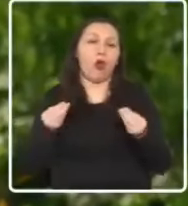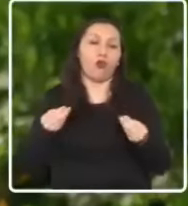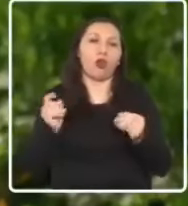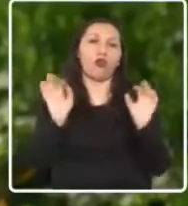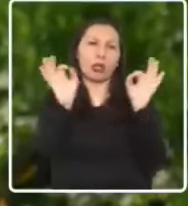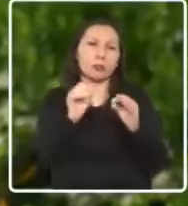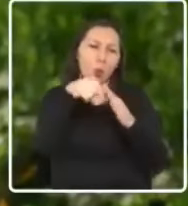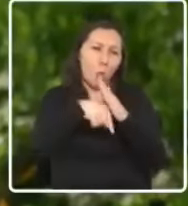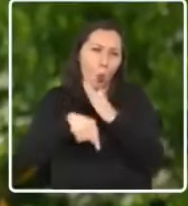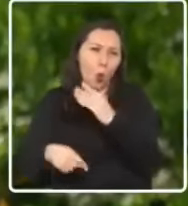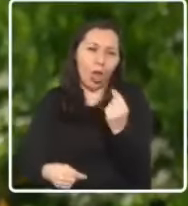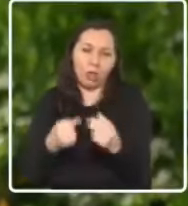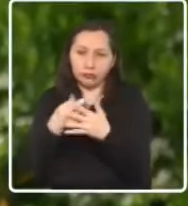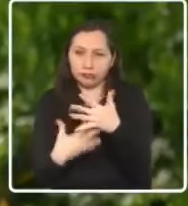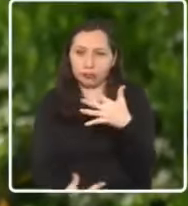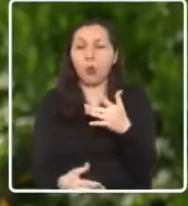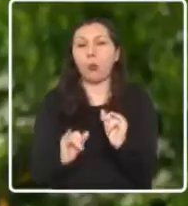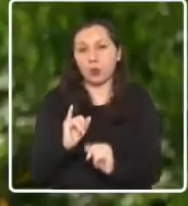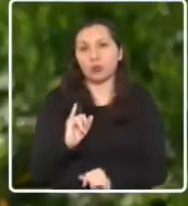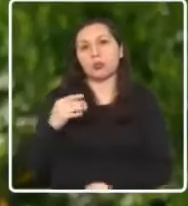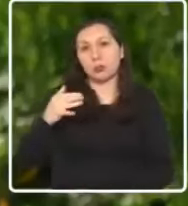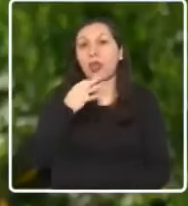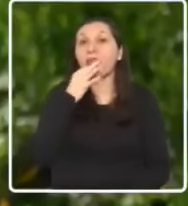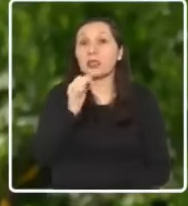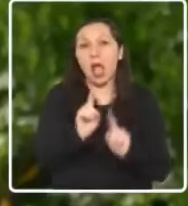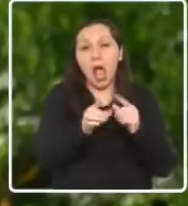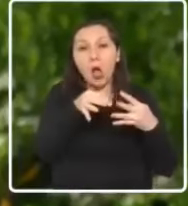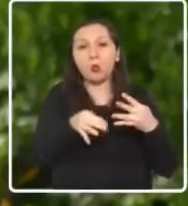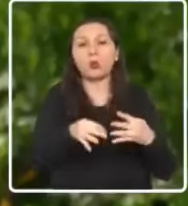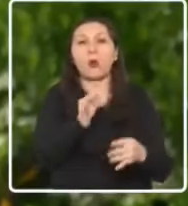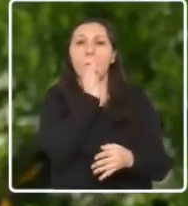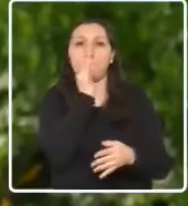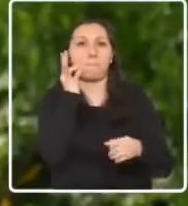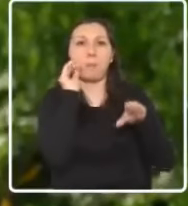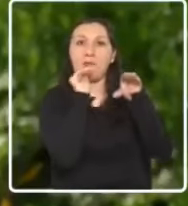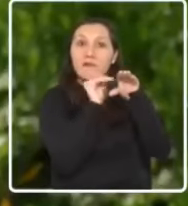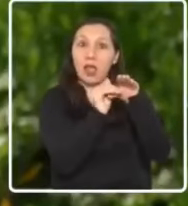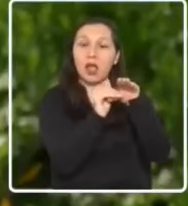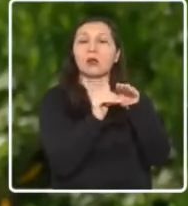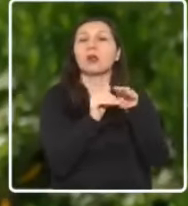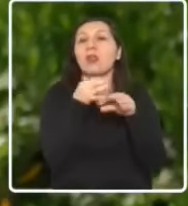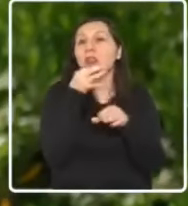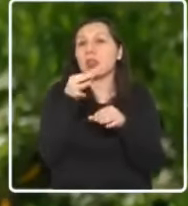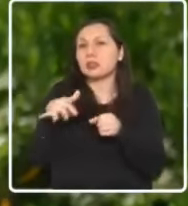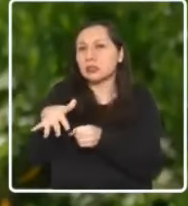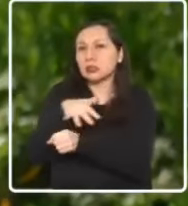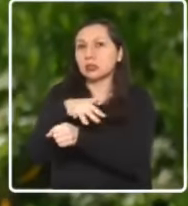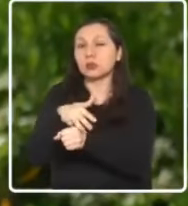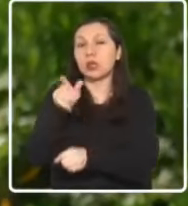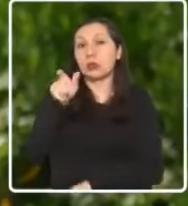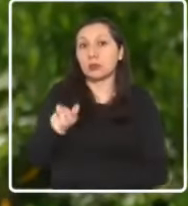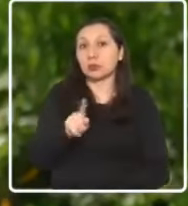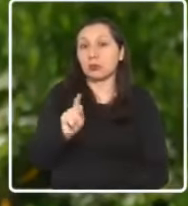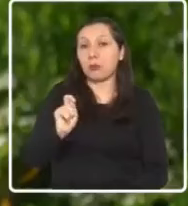entrar en el detalle de todos ellos, pero es importante mencionar el tema del secreto bancario, donde hay un avance sustancial a establecer situaciones donde el